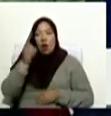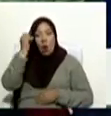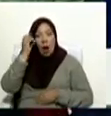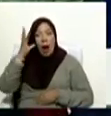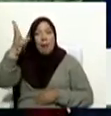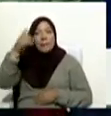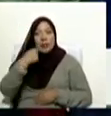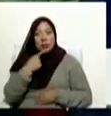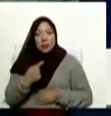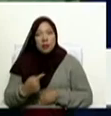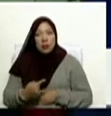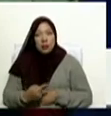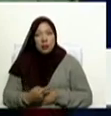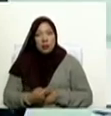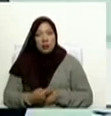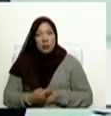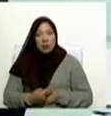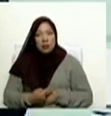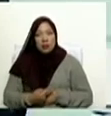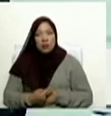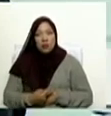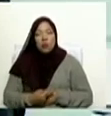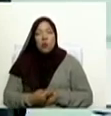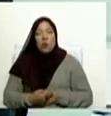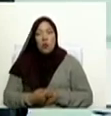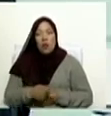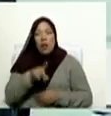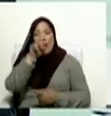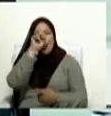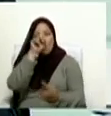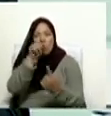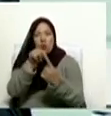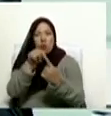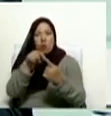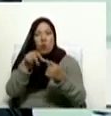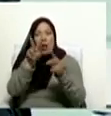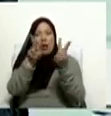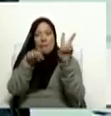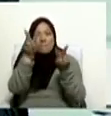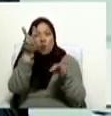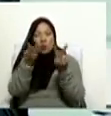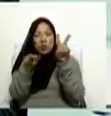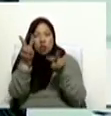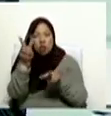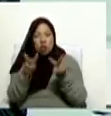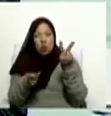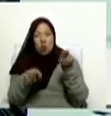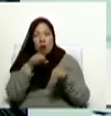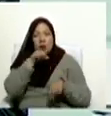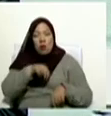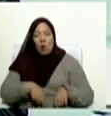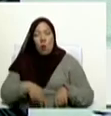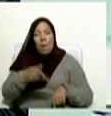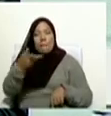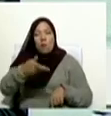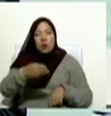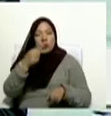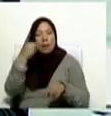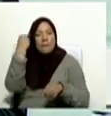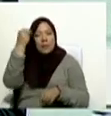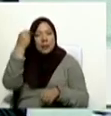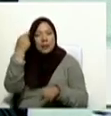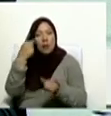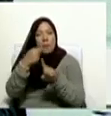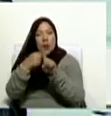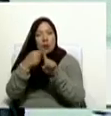la síntesis Ha logrado exponer el verdadero espíritu que